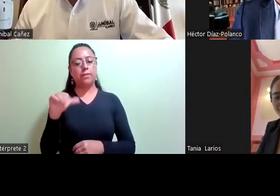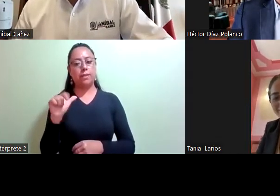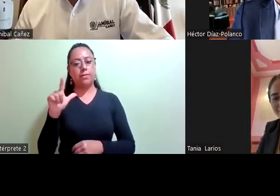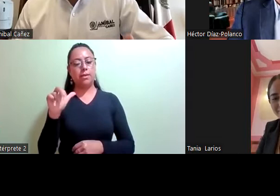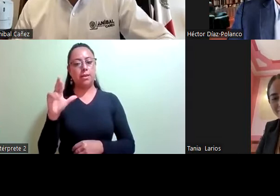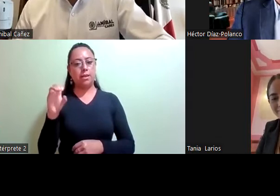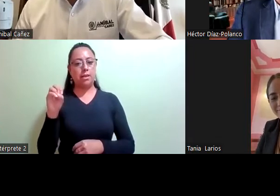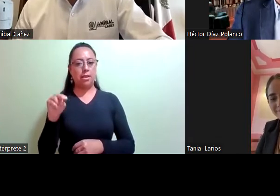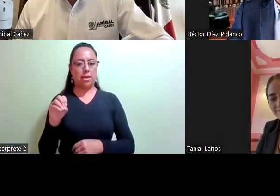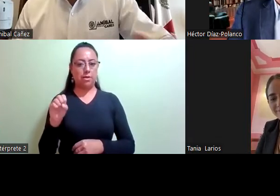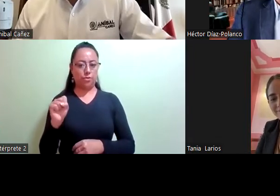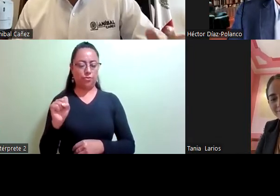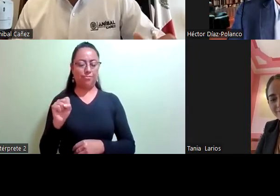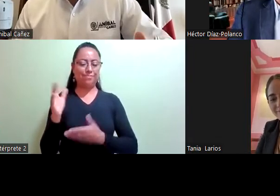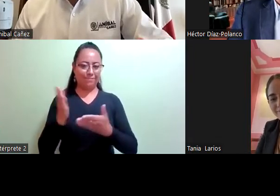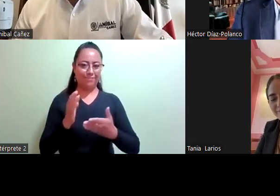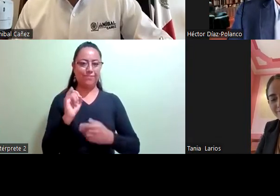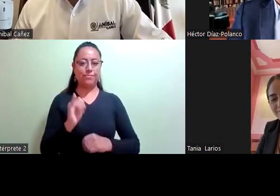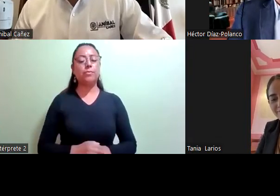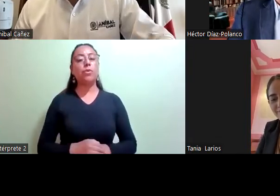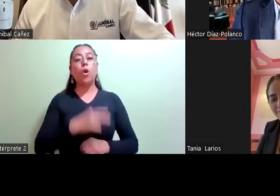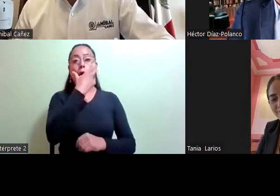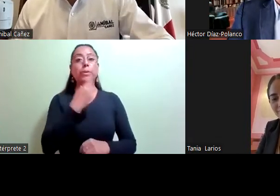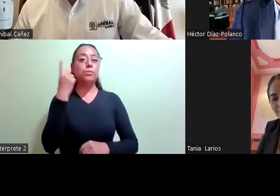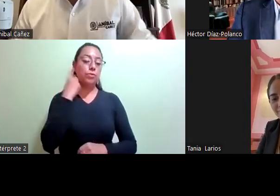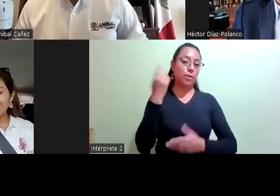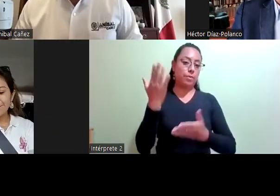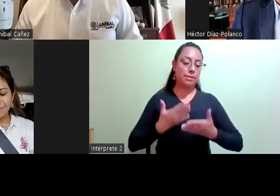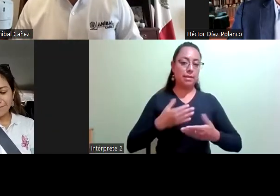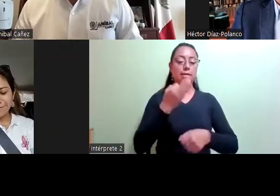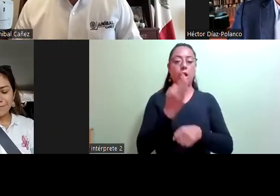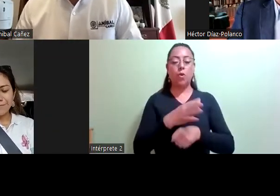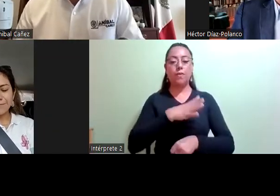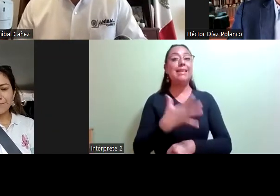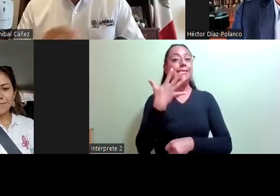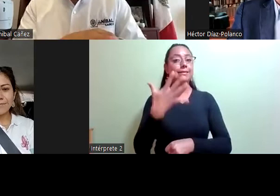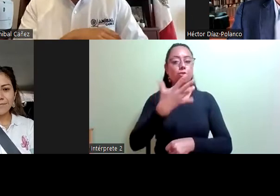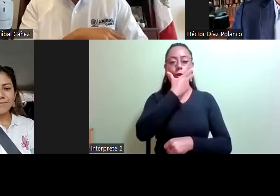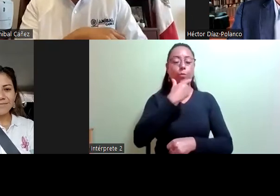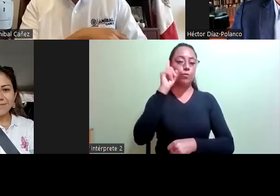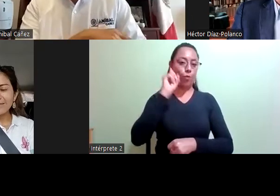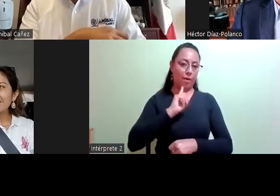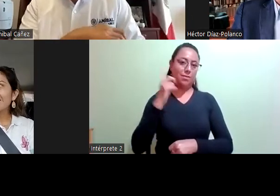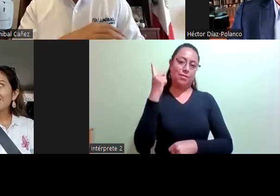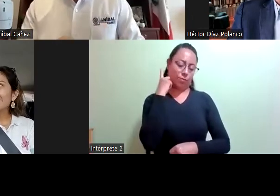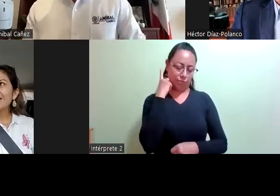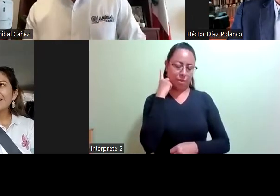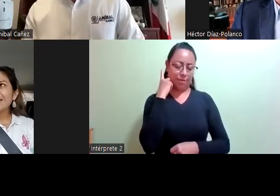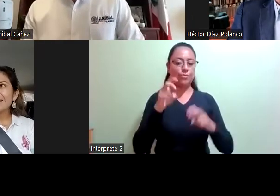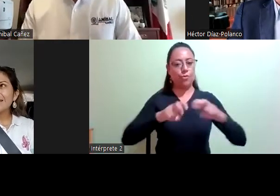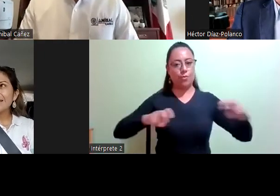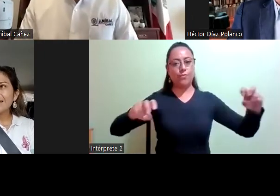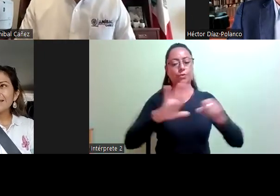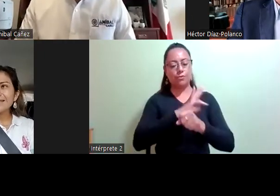presentes. Diputado presidente, informo que hay una asistencia de 5 diputadas y diputados, por lo que existe el quórum legal